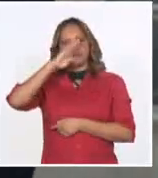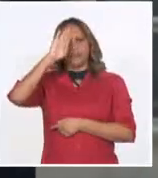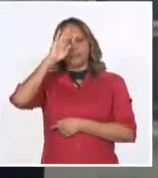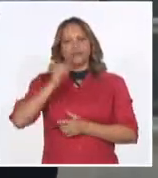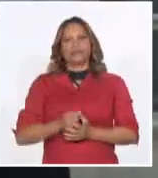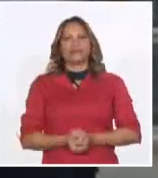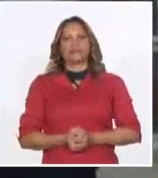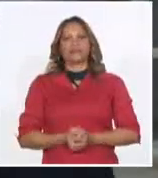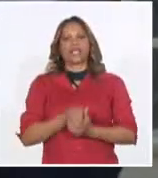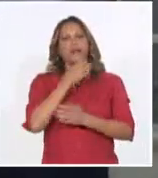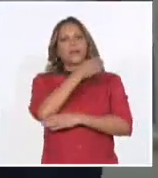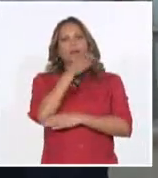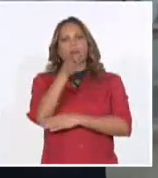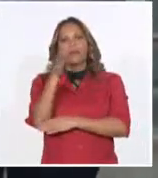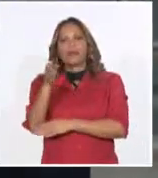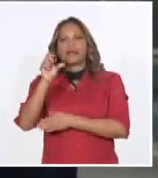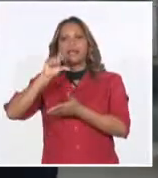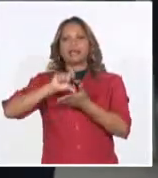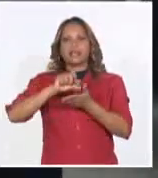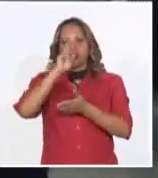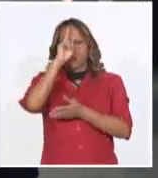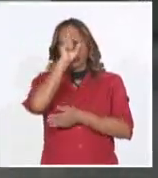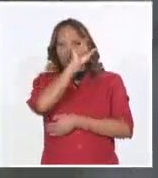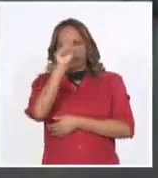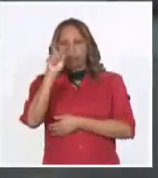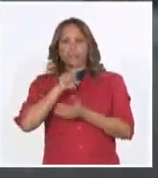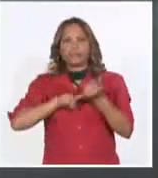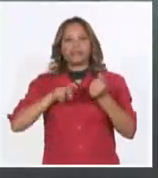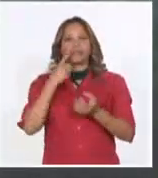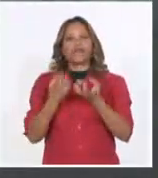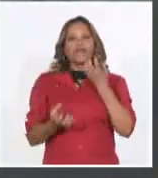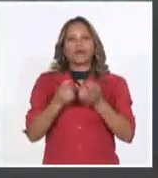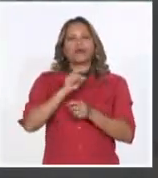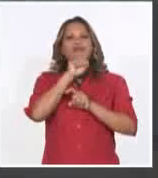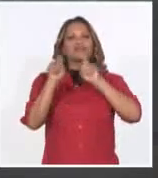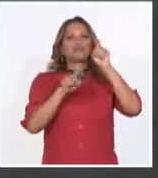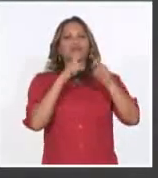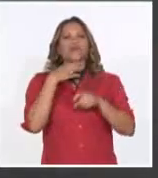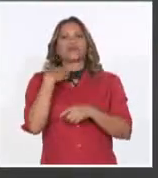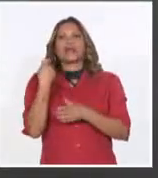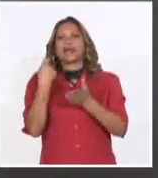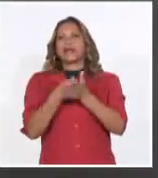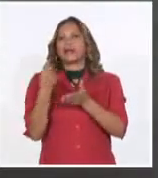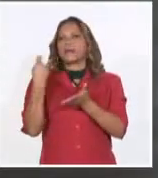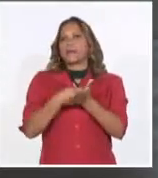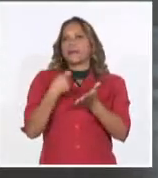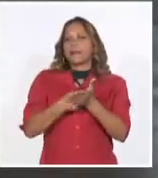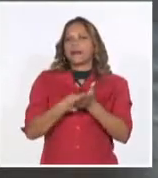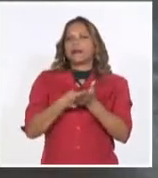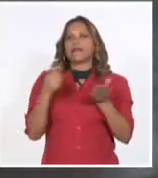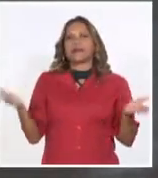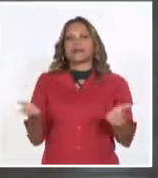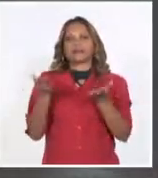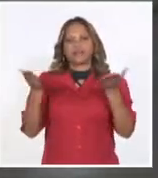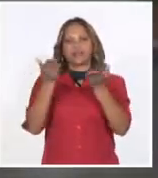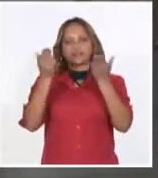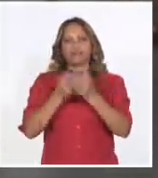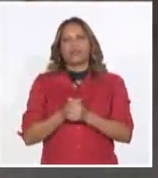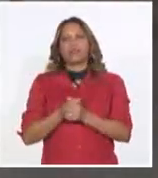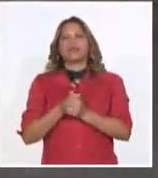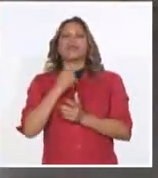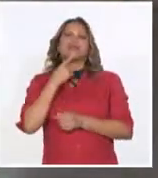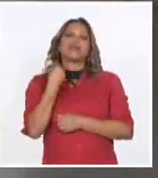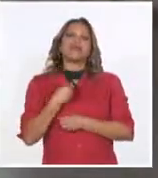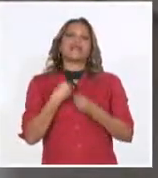Durante el recorrido por el centro hospitalario de Cienfuegos, conocieron de las inversiones que se acometen para ganar en procesos organizativos y ofrecer un